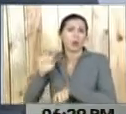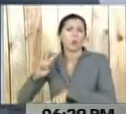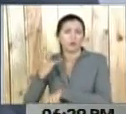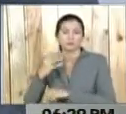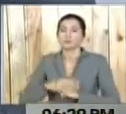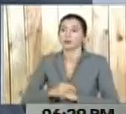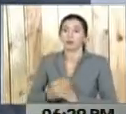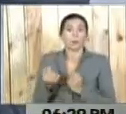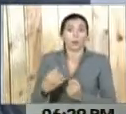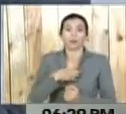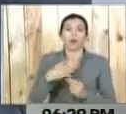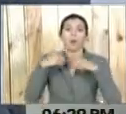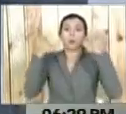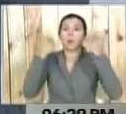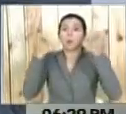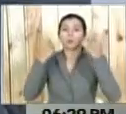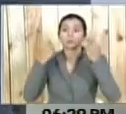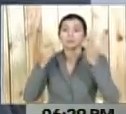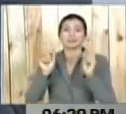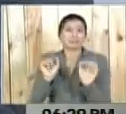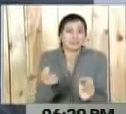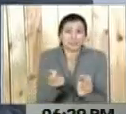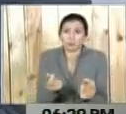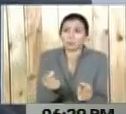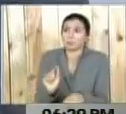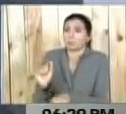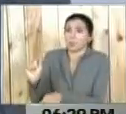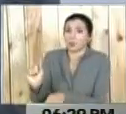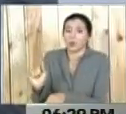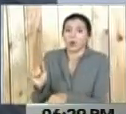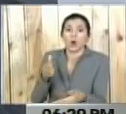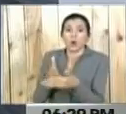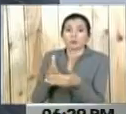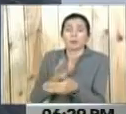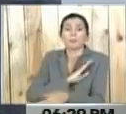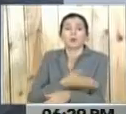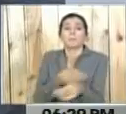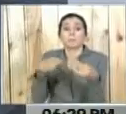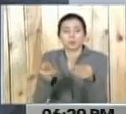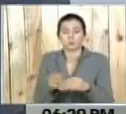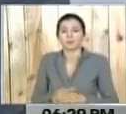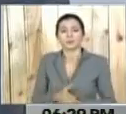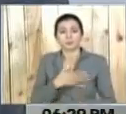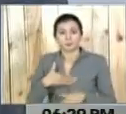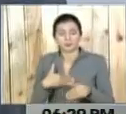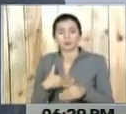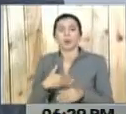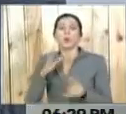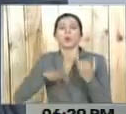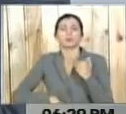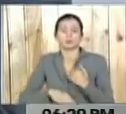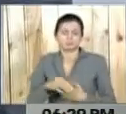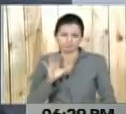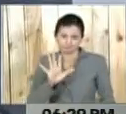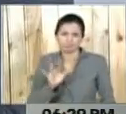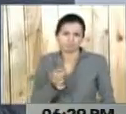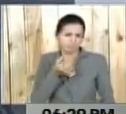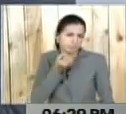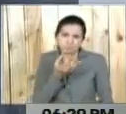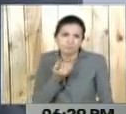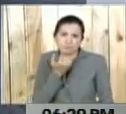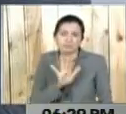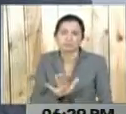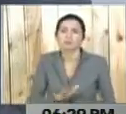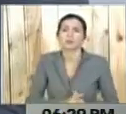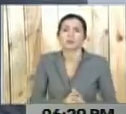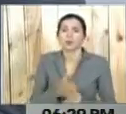expresar absolutamente nada que le llegara a ningún representante del poder público. Yo quería cerrar con un comentario, y yo creo que no puede